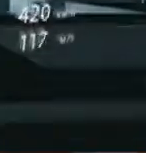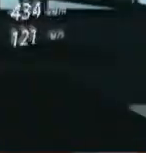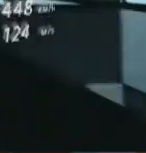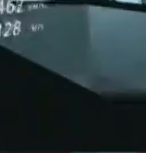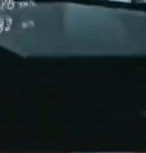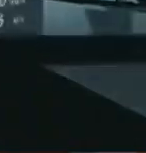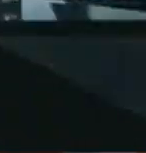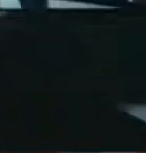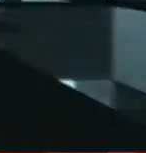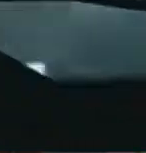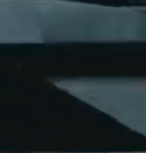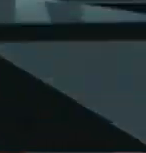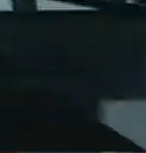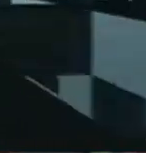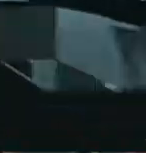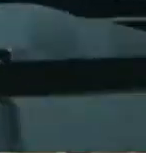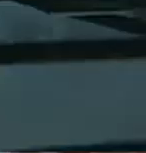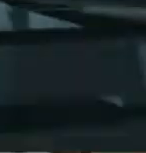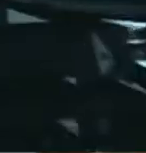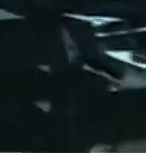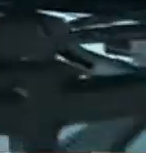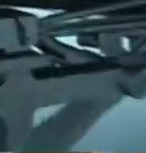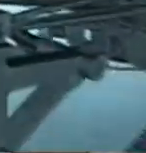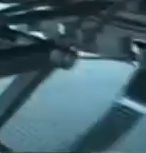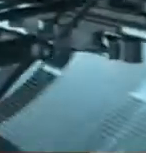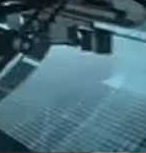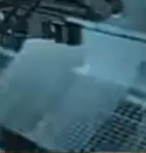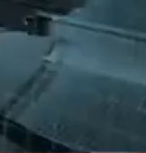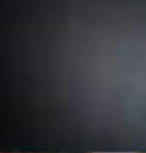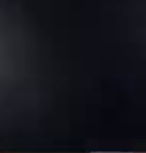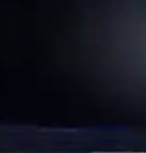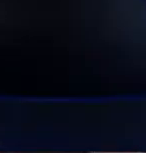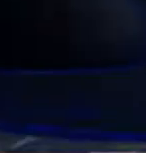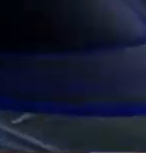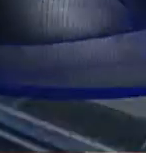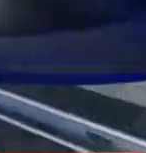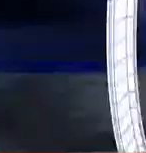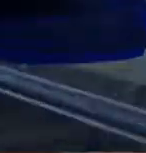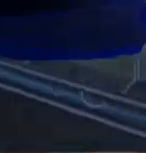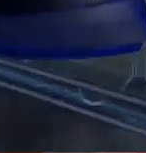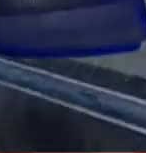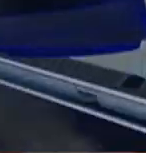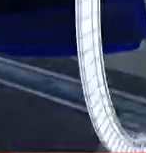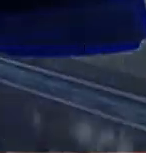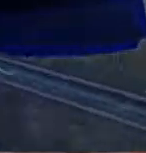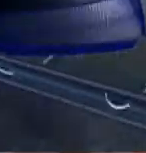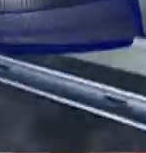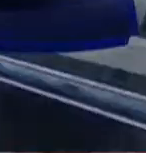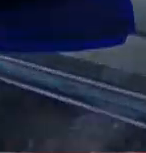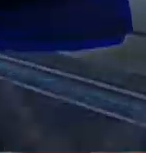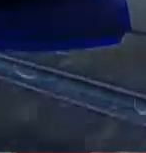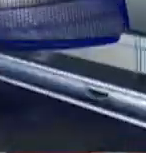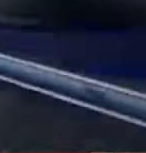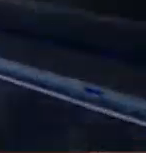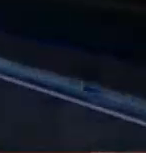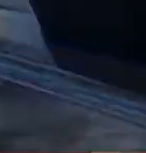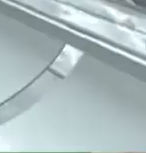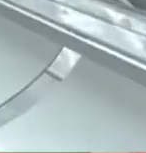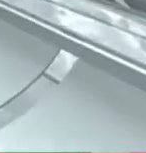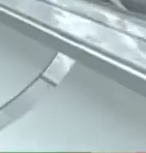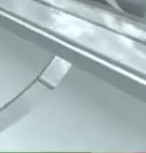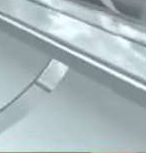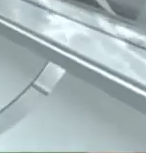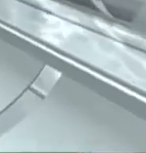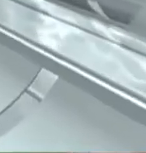vehículo o si lo harían terceros. Ahora ya confirmó que será él también quien construya este transporte. Su compañía The